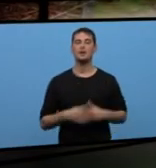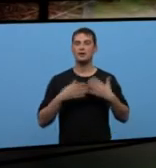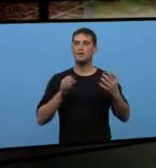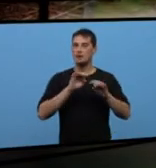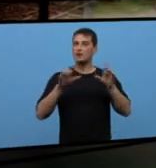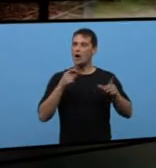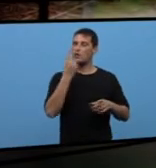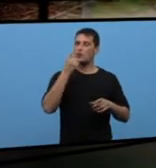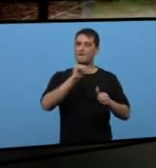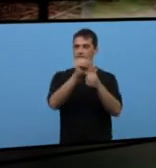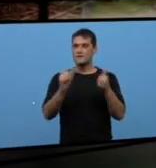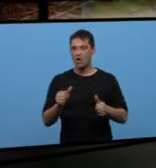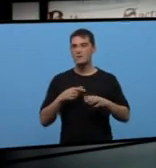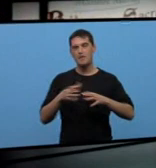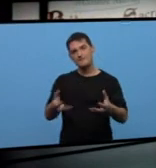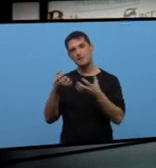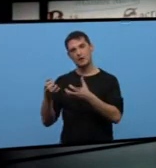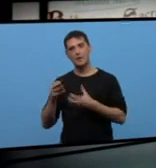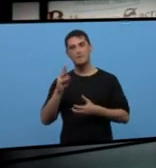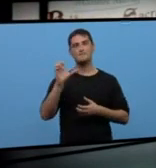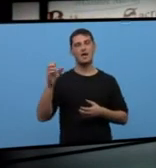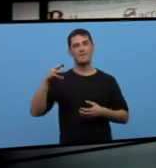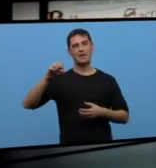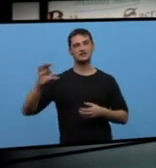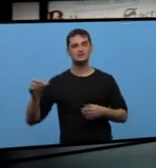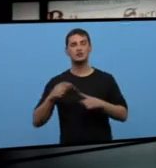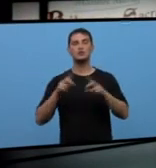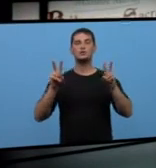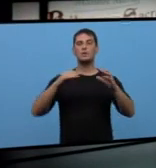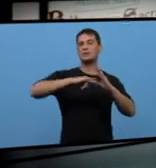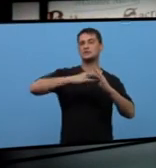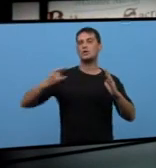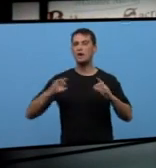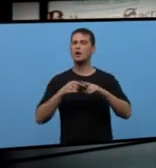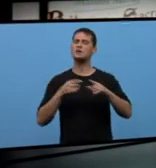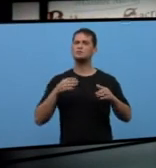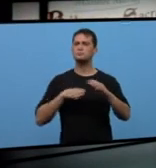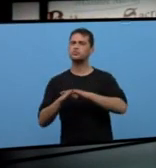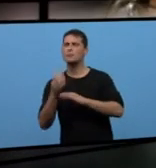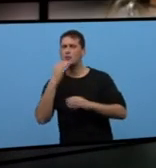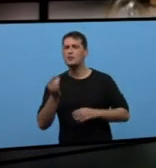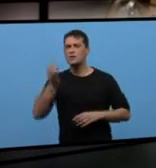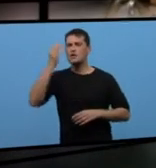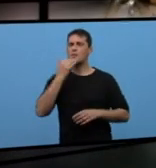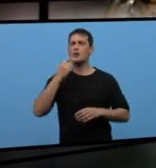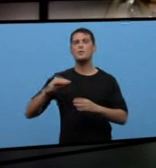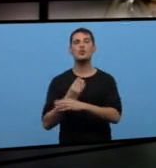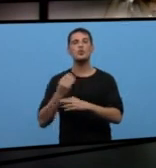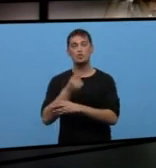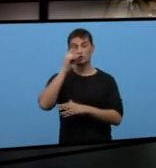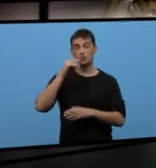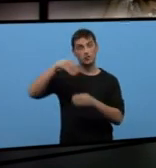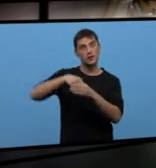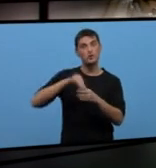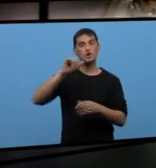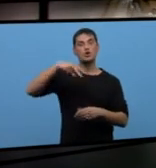Precisamente, un dos xeitos de beneficiar as PEMES coas novas tecnoloxías é a través de iniciativas como os produtos de Lugo, tamén incluído no Innovate.